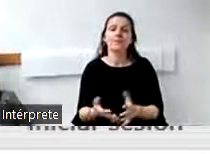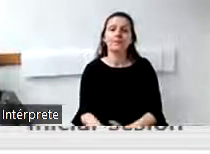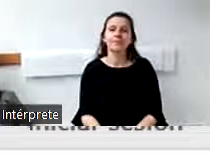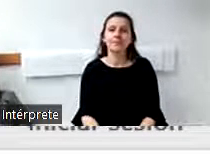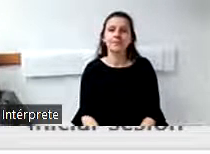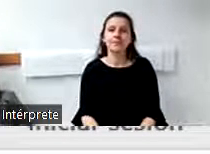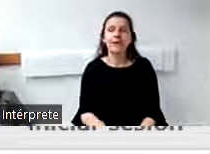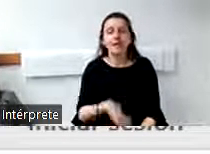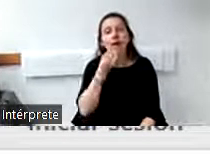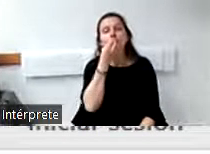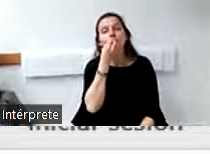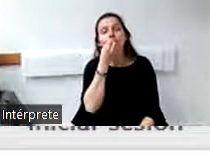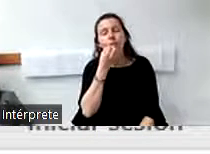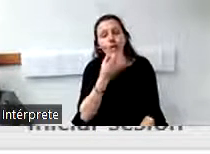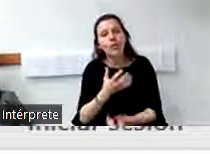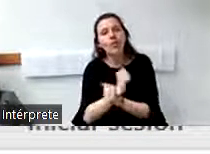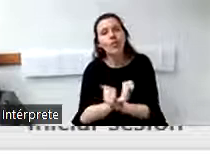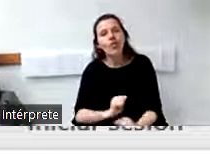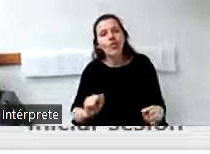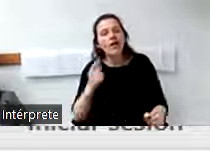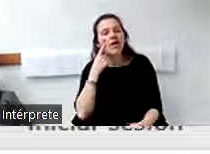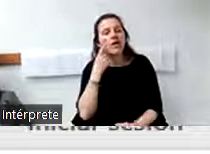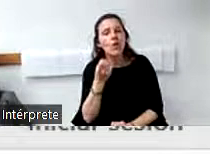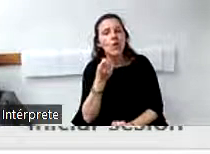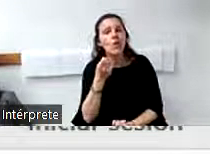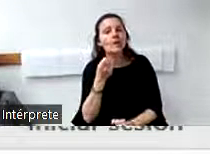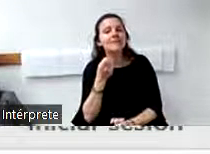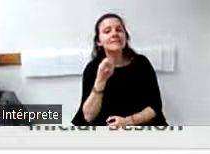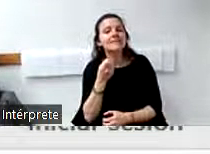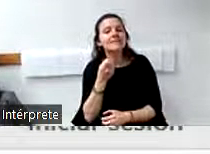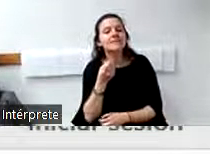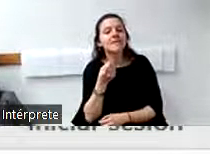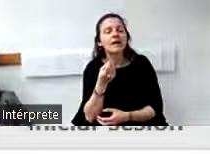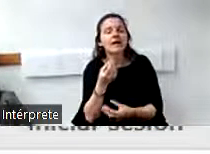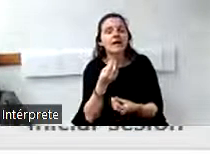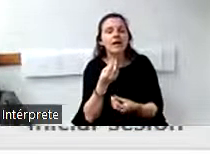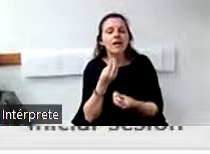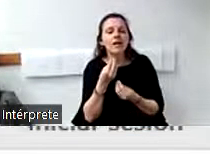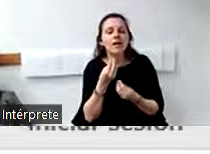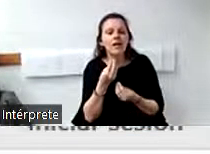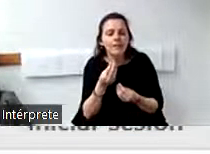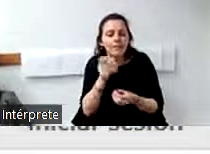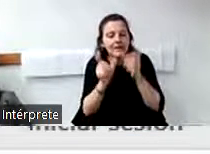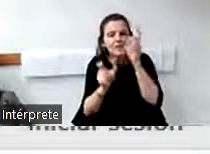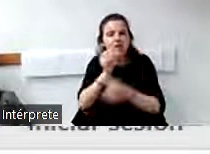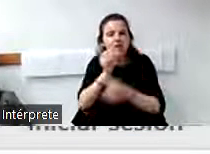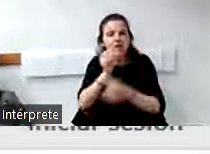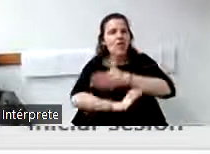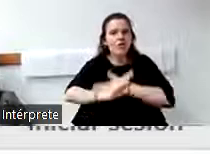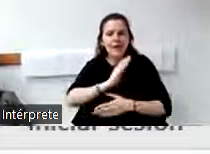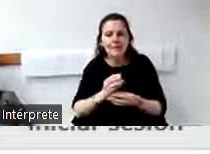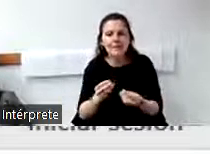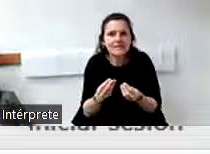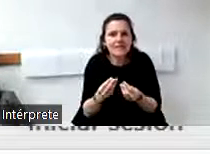está bueno poder identificar dónde tenemos las personas con discapacidad o dónde las